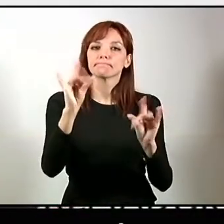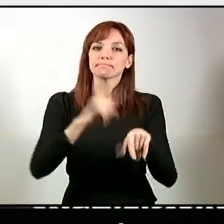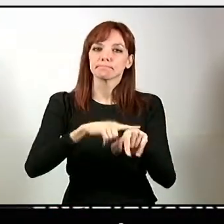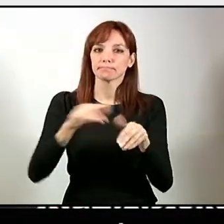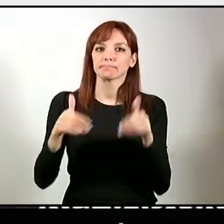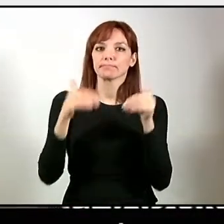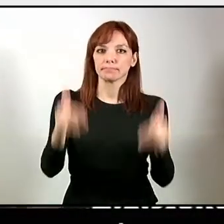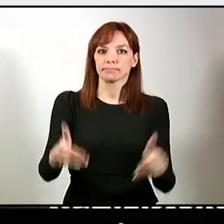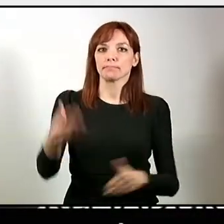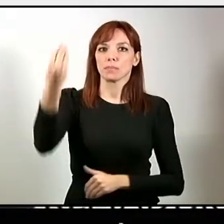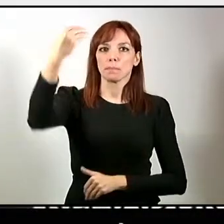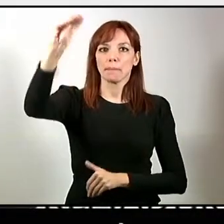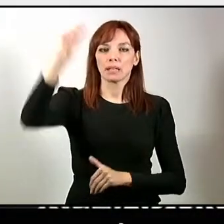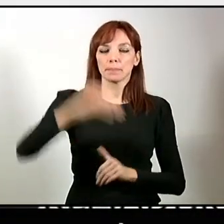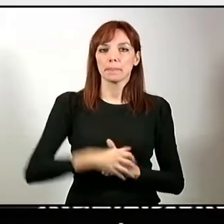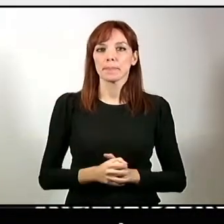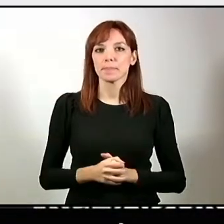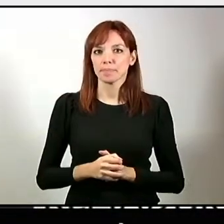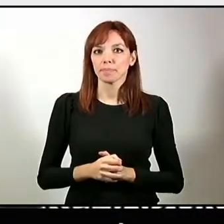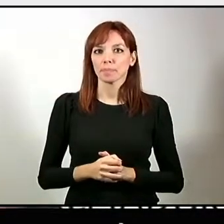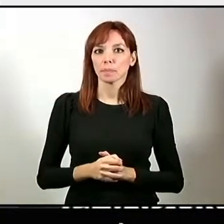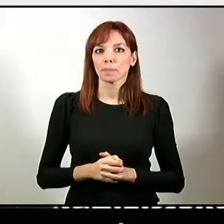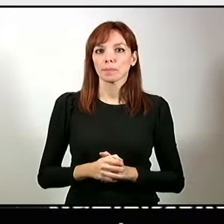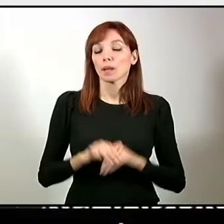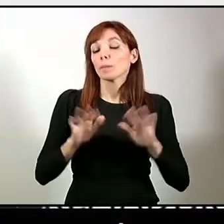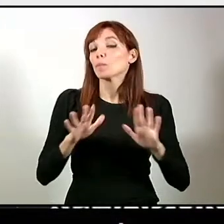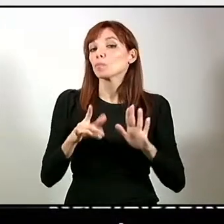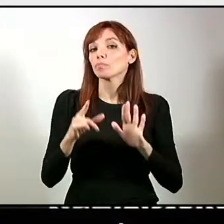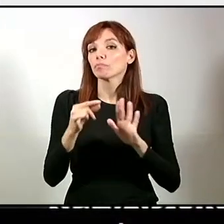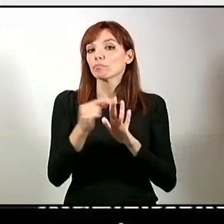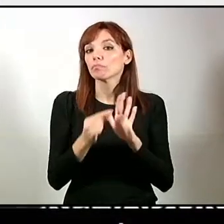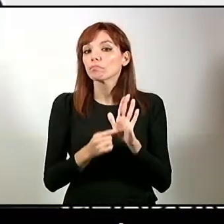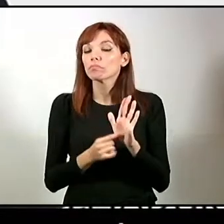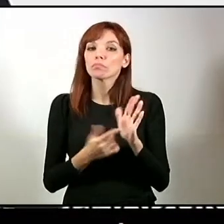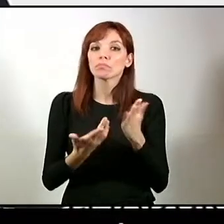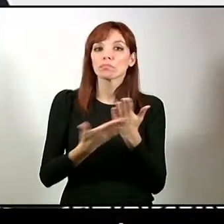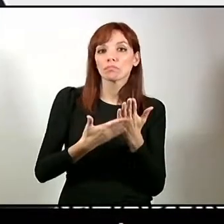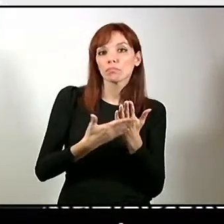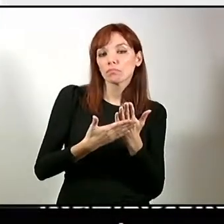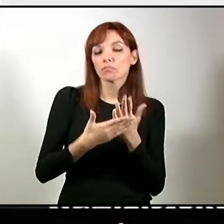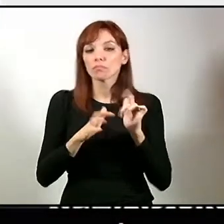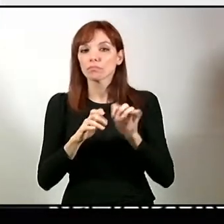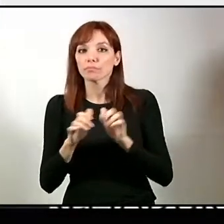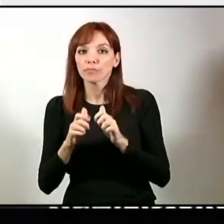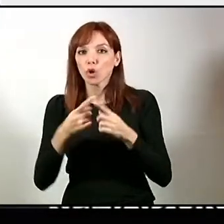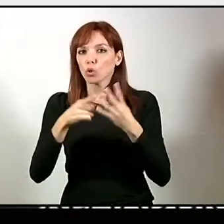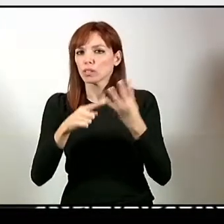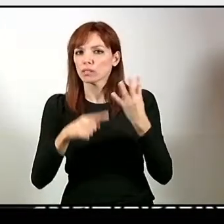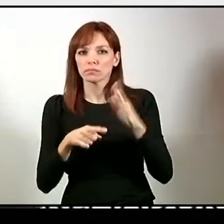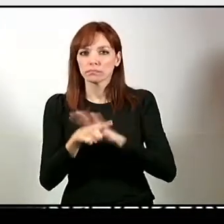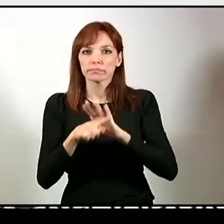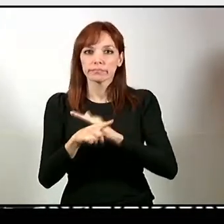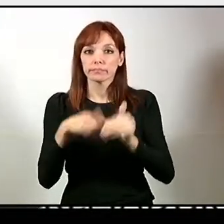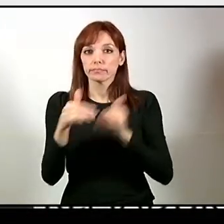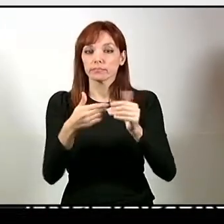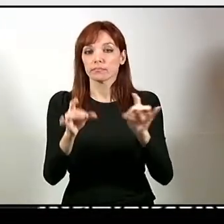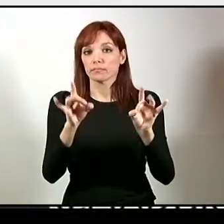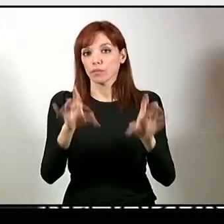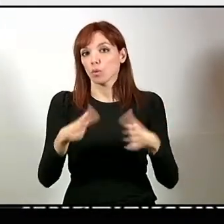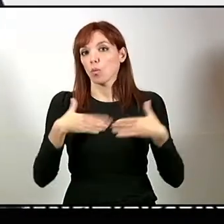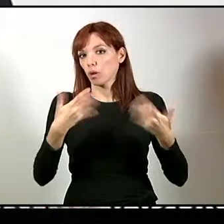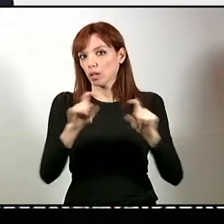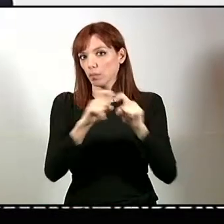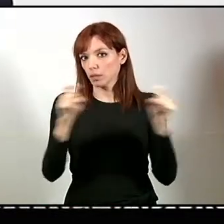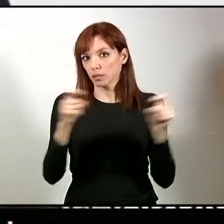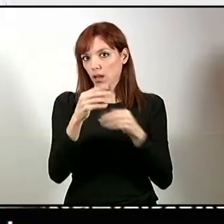prórroga. Pero eso es algo que está contemplado en el procedimiento administrativo y es algo que se hace con cualquier empresa en